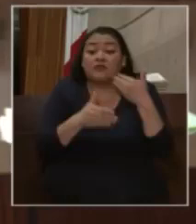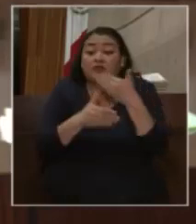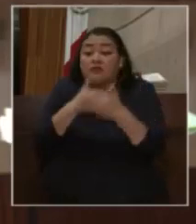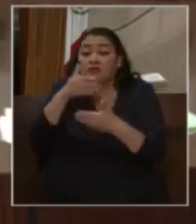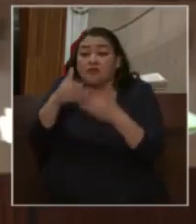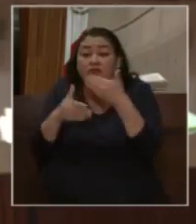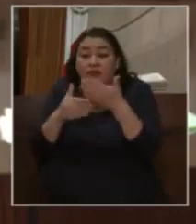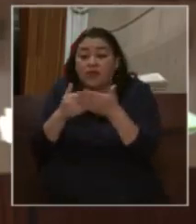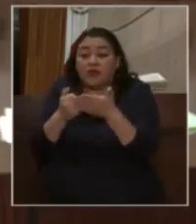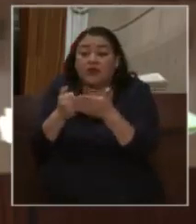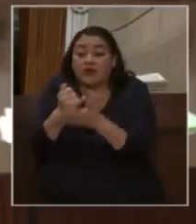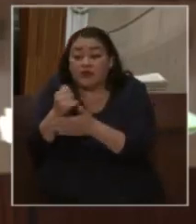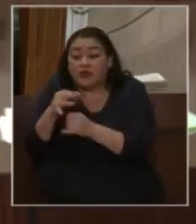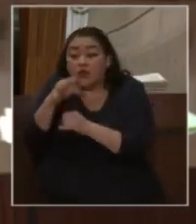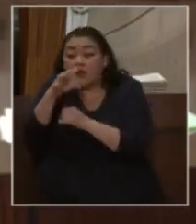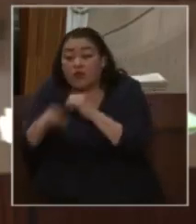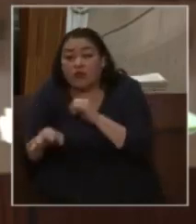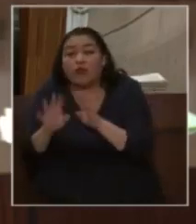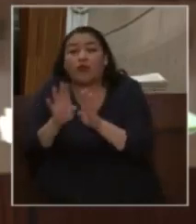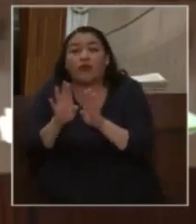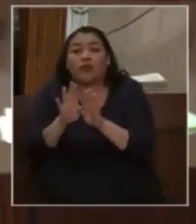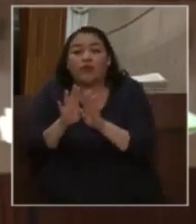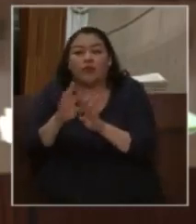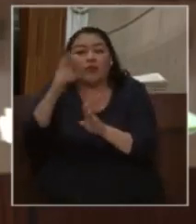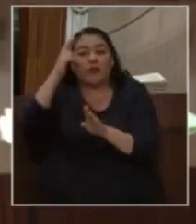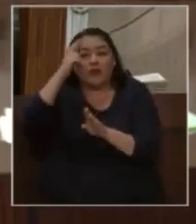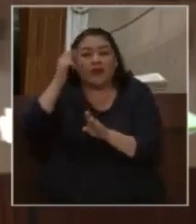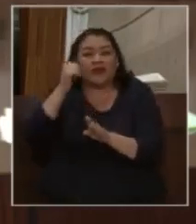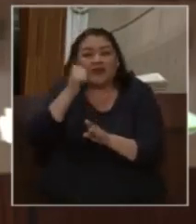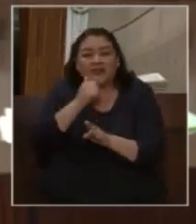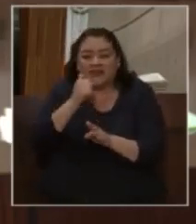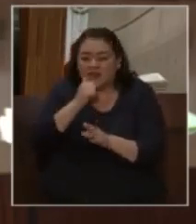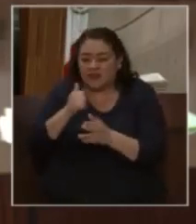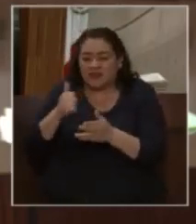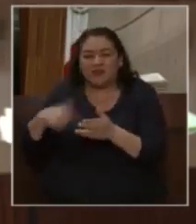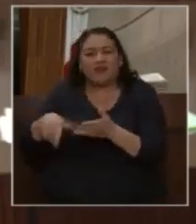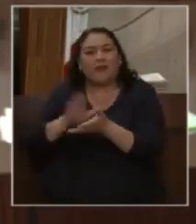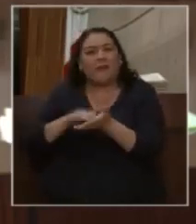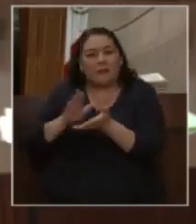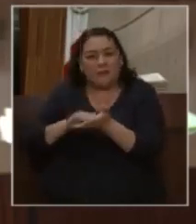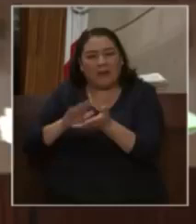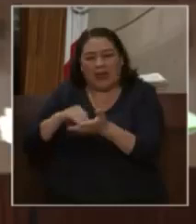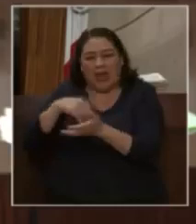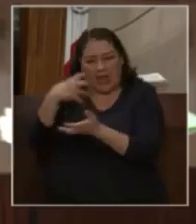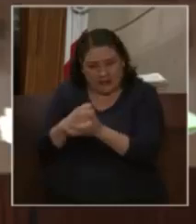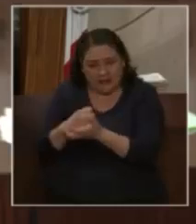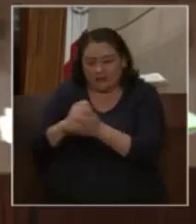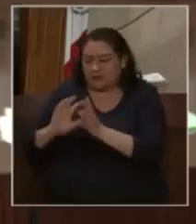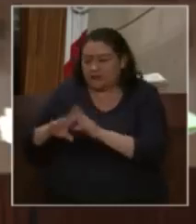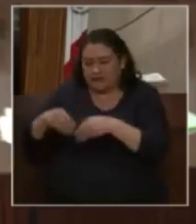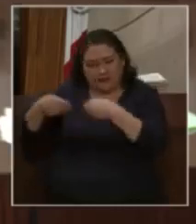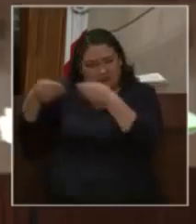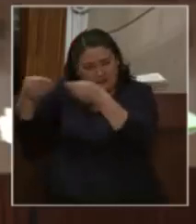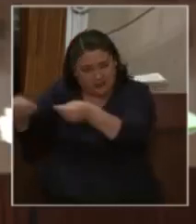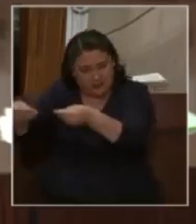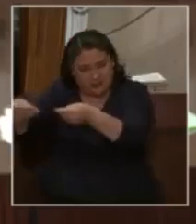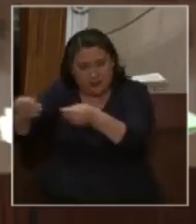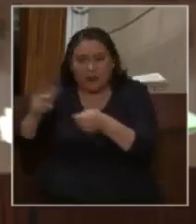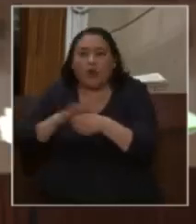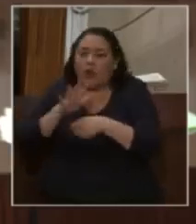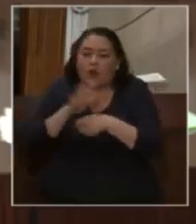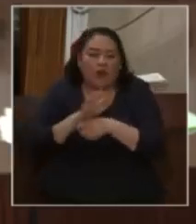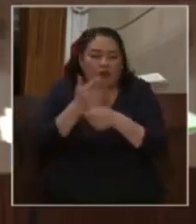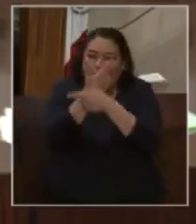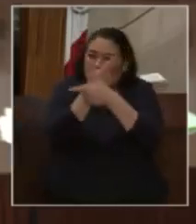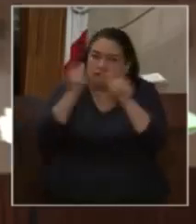con la entrega de constancia, en este caso de una determinada elección